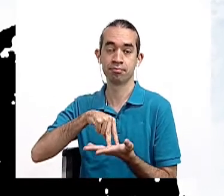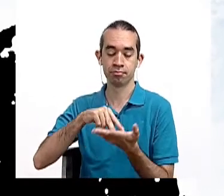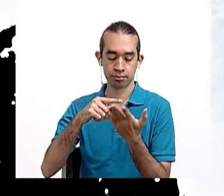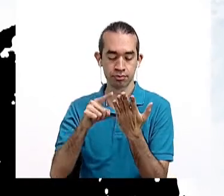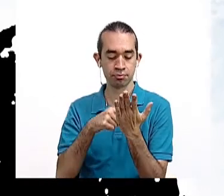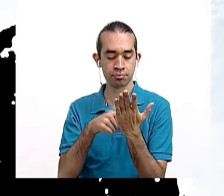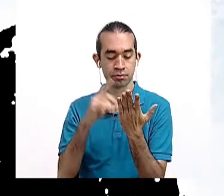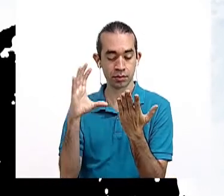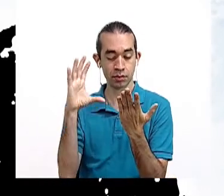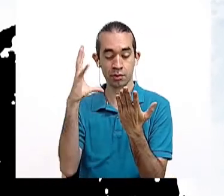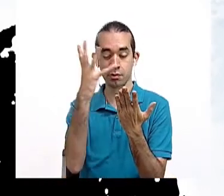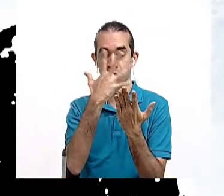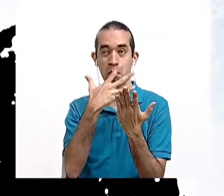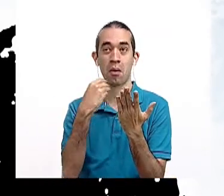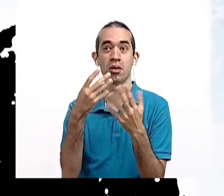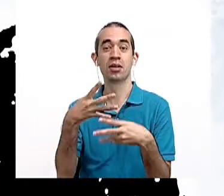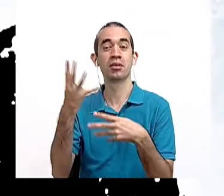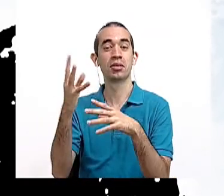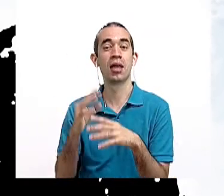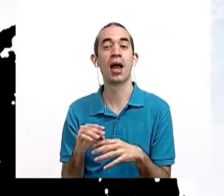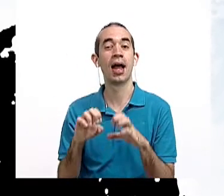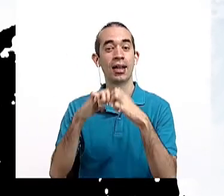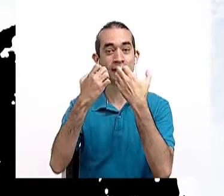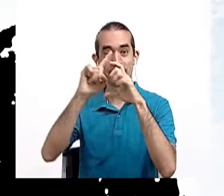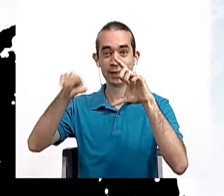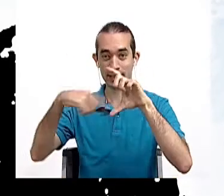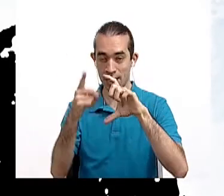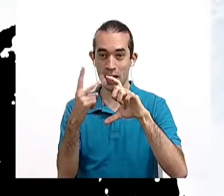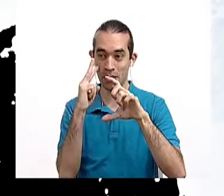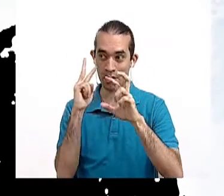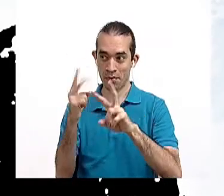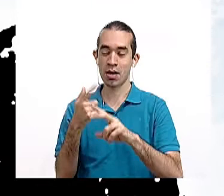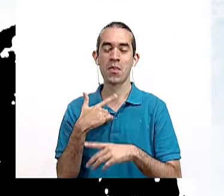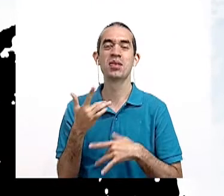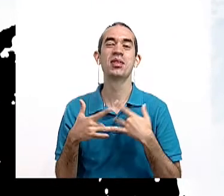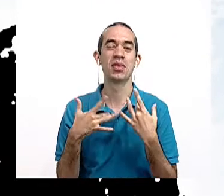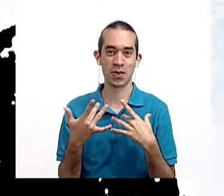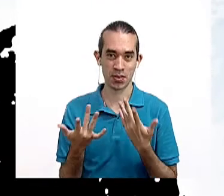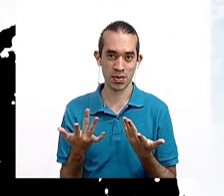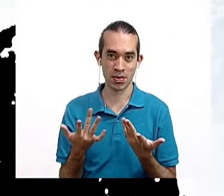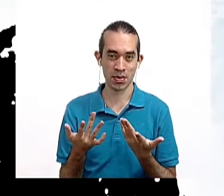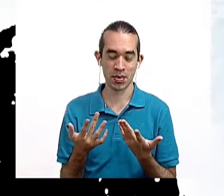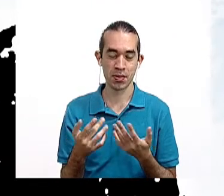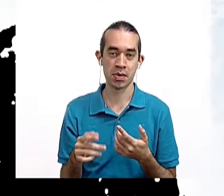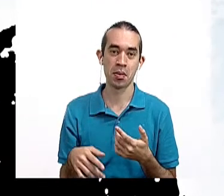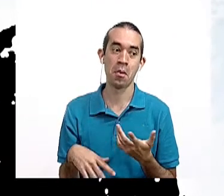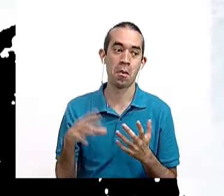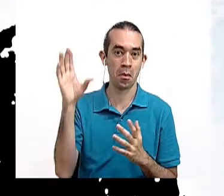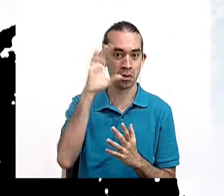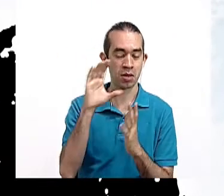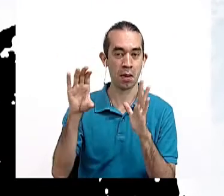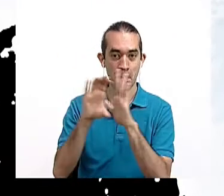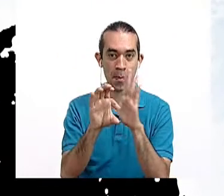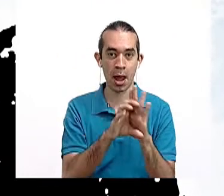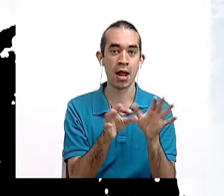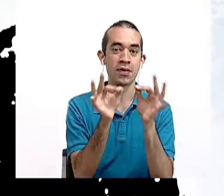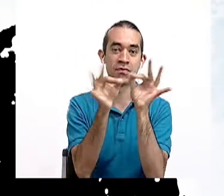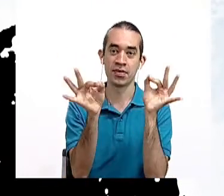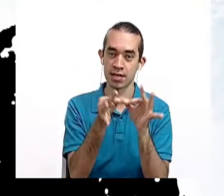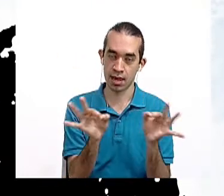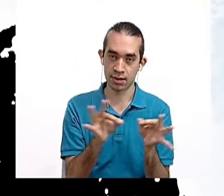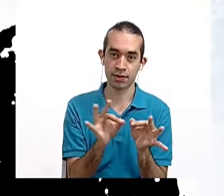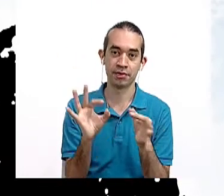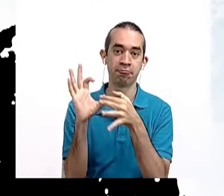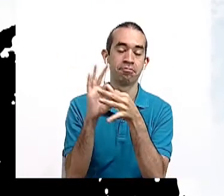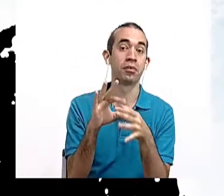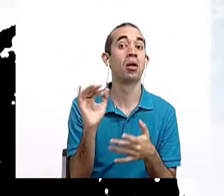imagen bonita para poner en el estado, para que los demás vean cómo me siento? Buscamos una imagen, un mensaje alusivo